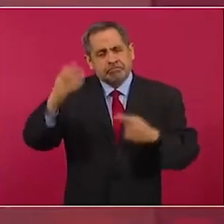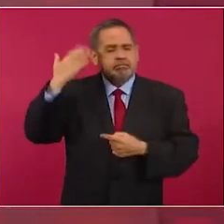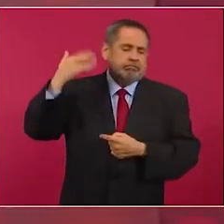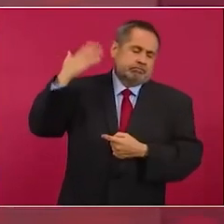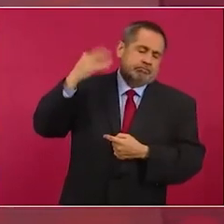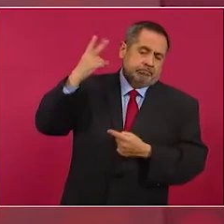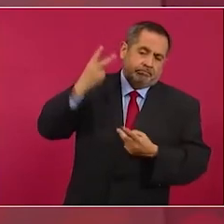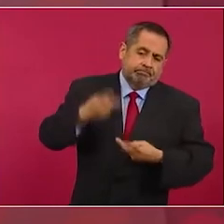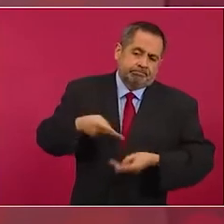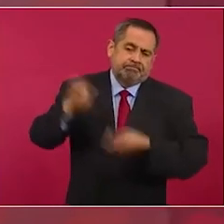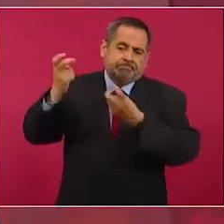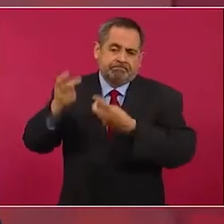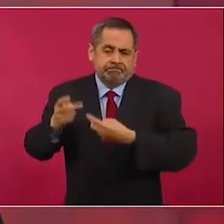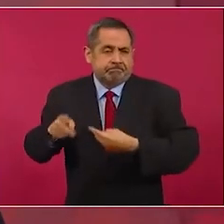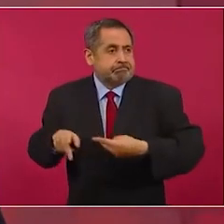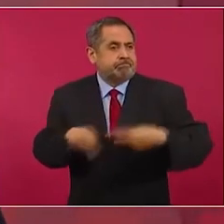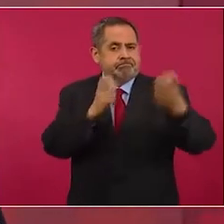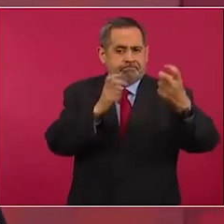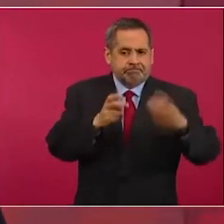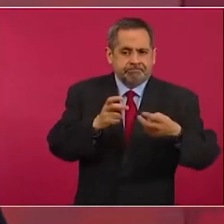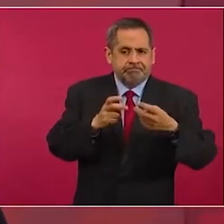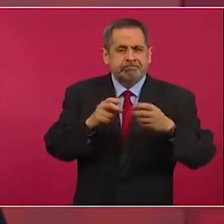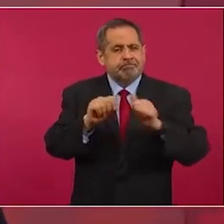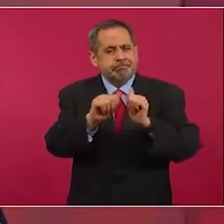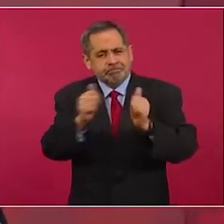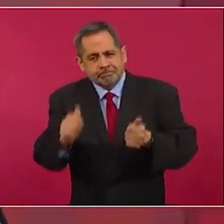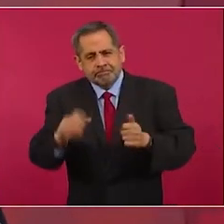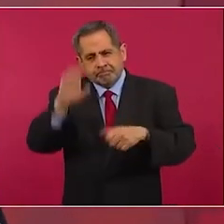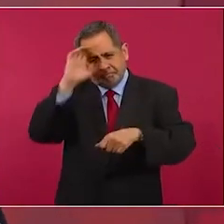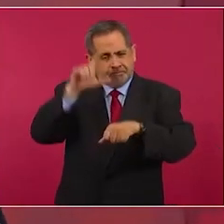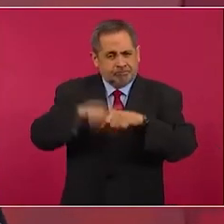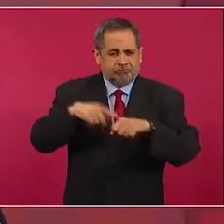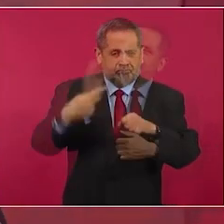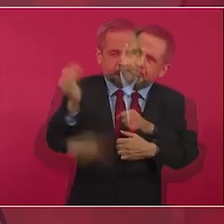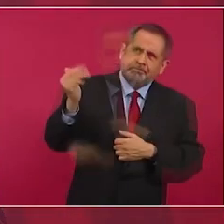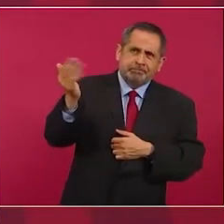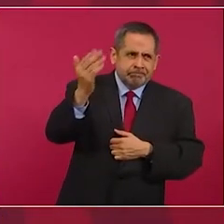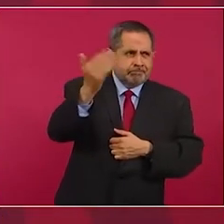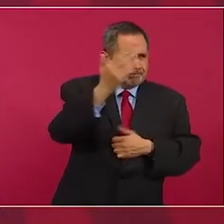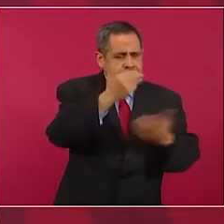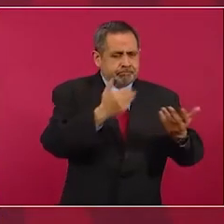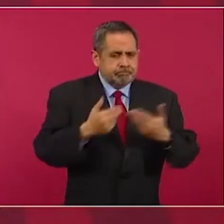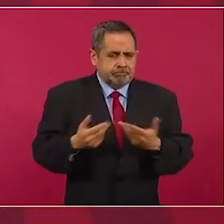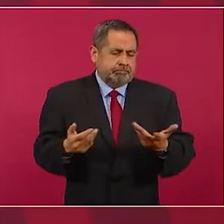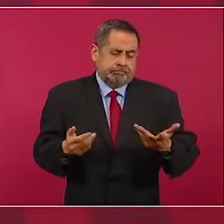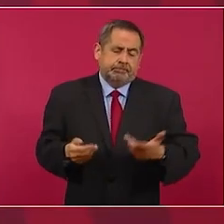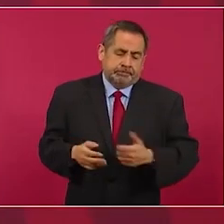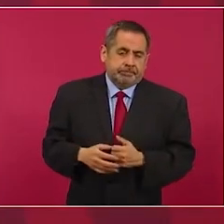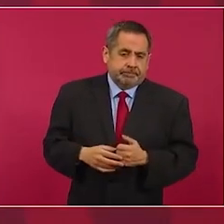robado de arte y de cultura que pertenece a México. Fue